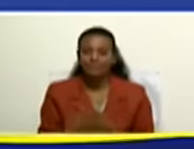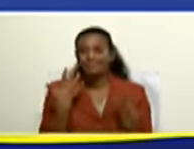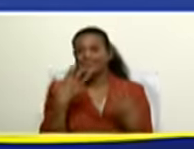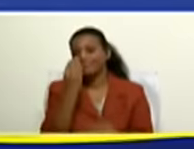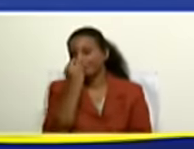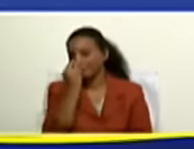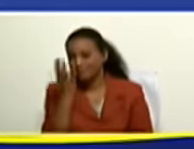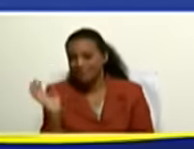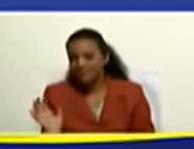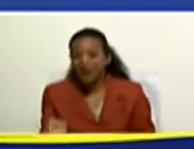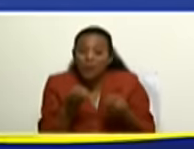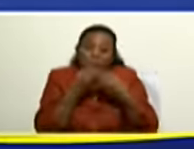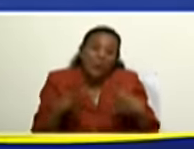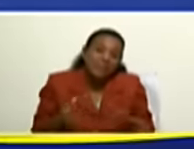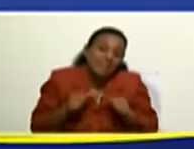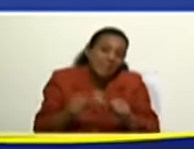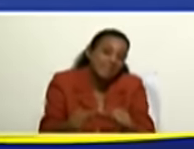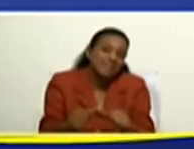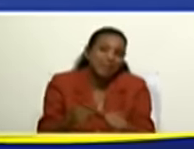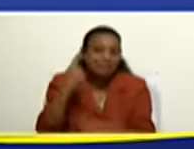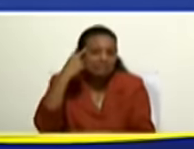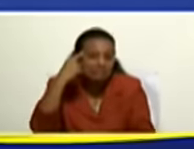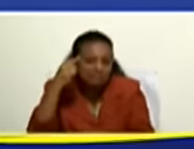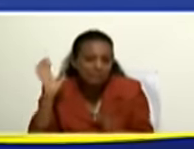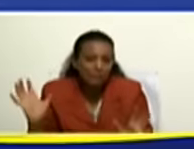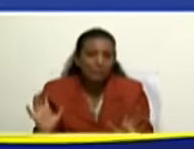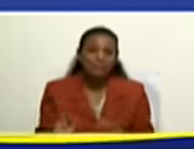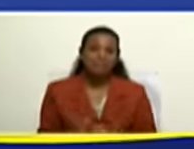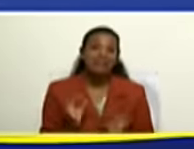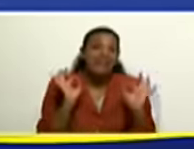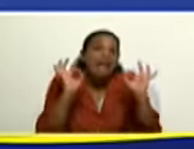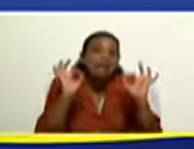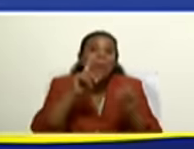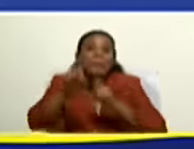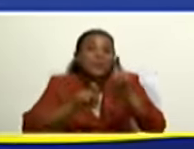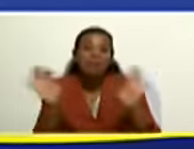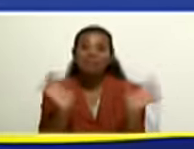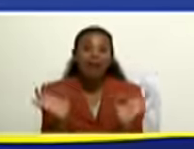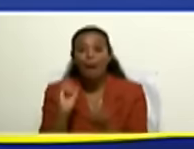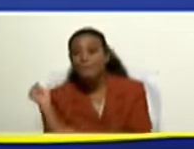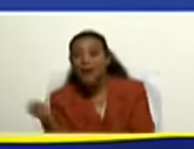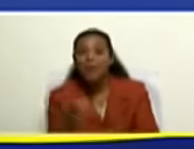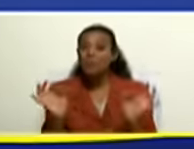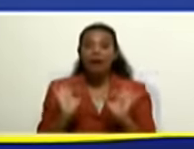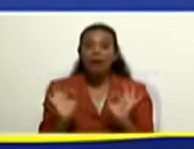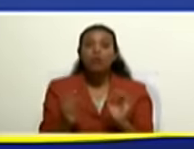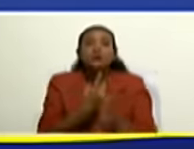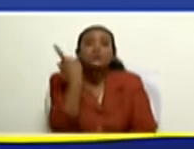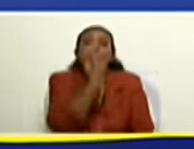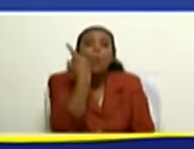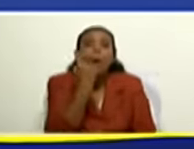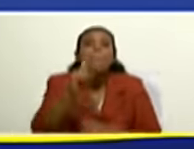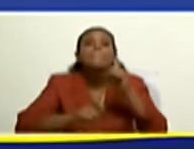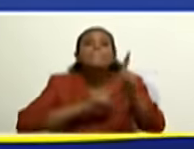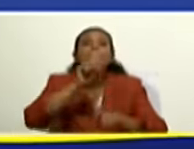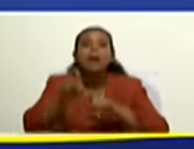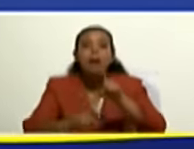Pero bueno, seguimos en el fanatismo. No, ni eso se nos está preguntando. Lo único que se nos